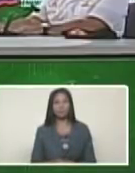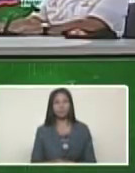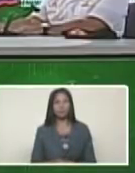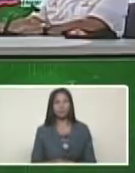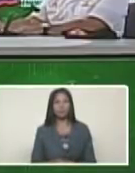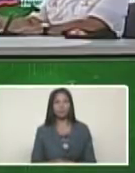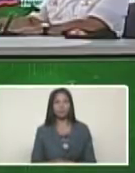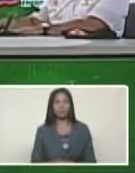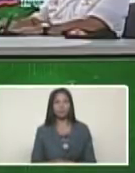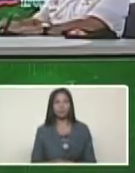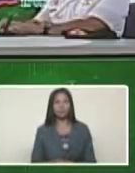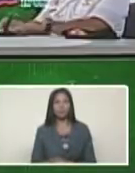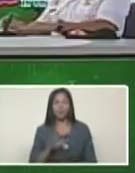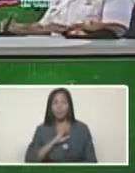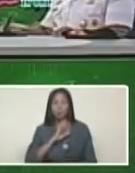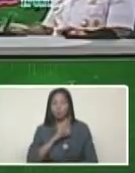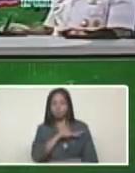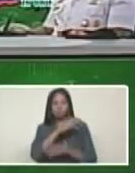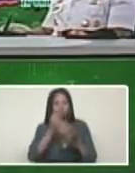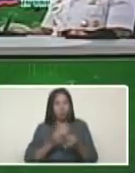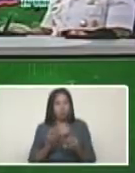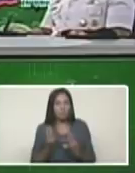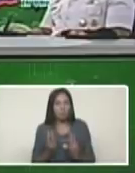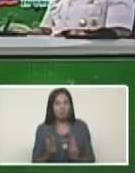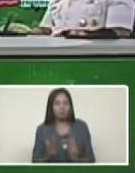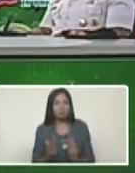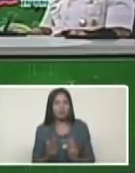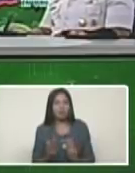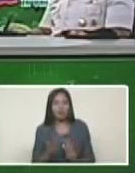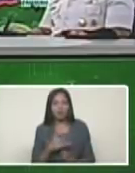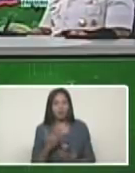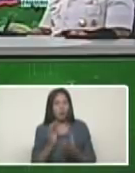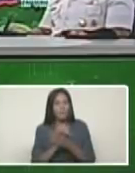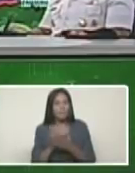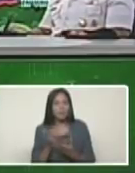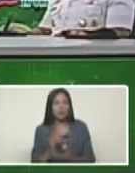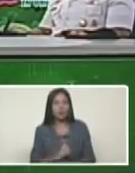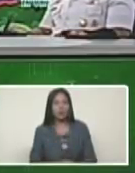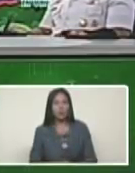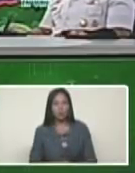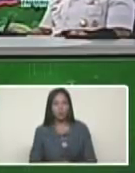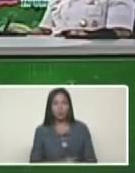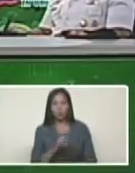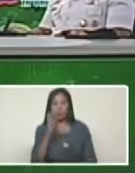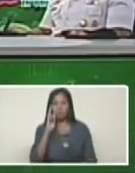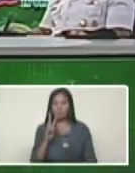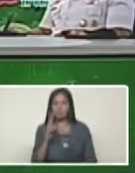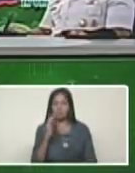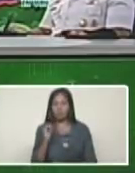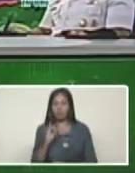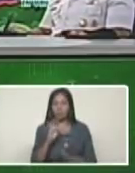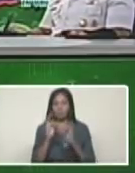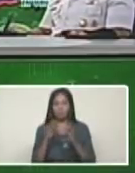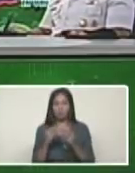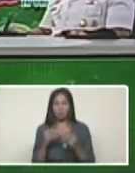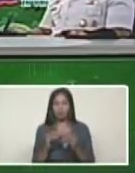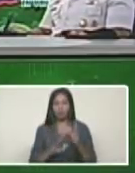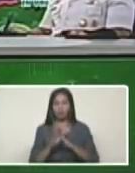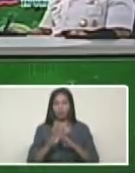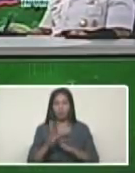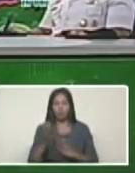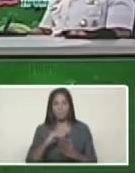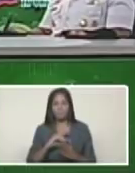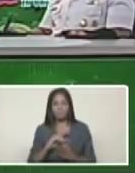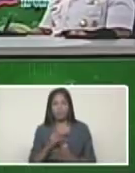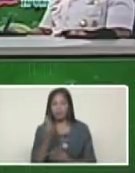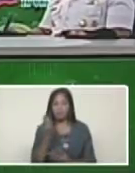Es un instrumento muy poderoso, queridos compañeros. Fue visualizado así. Hemos avanzado, pero